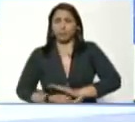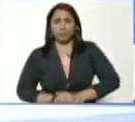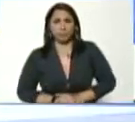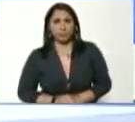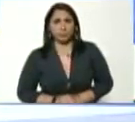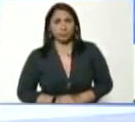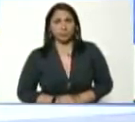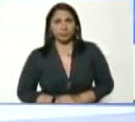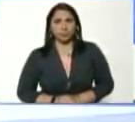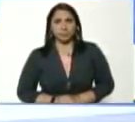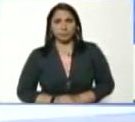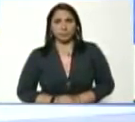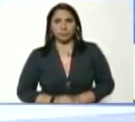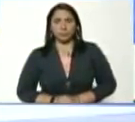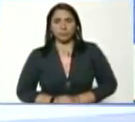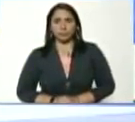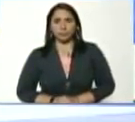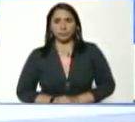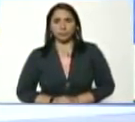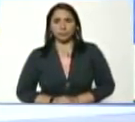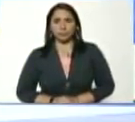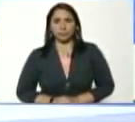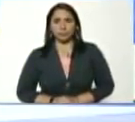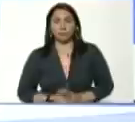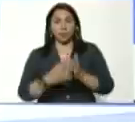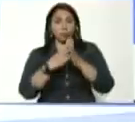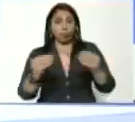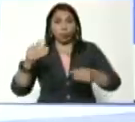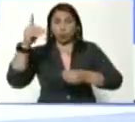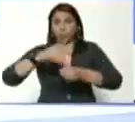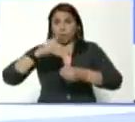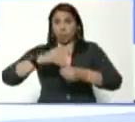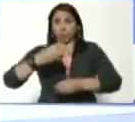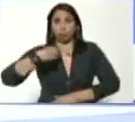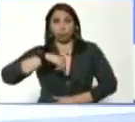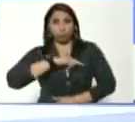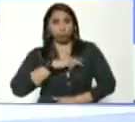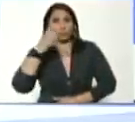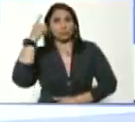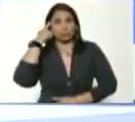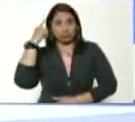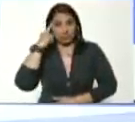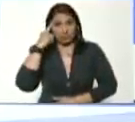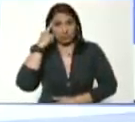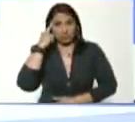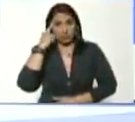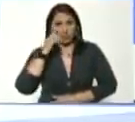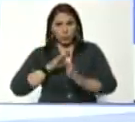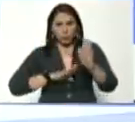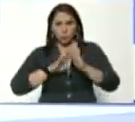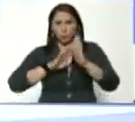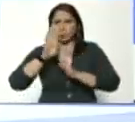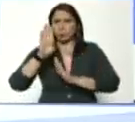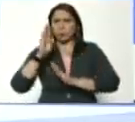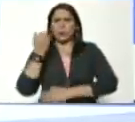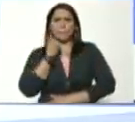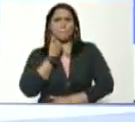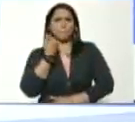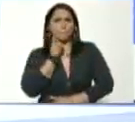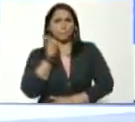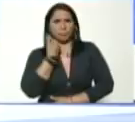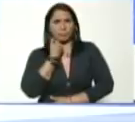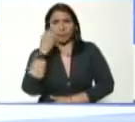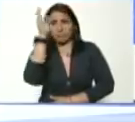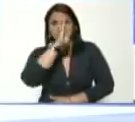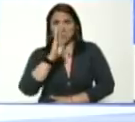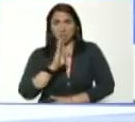y que por todos los datos que manejamos de la evolución de la pandemia en Brasil, bueno,